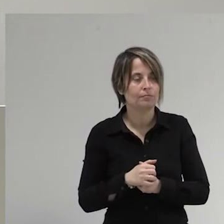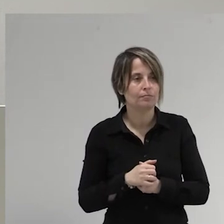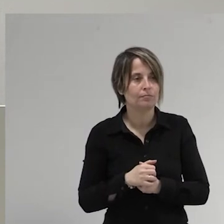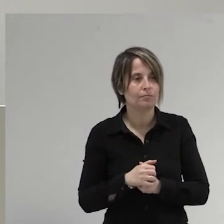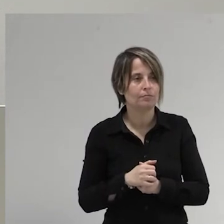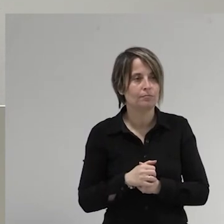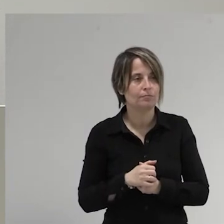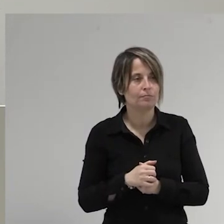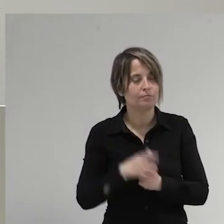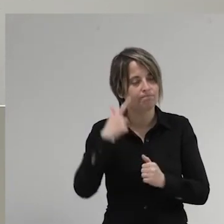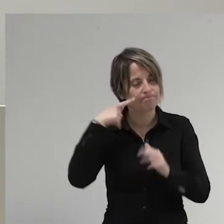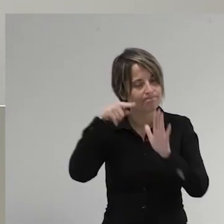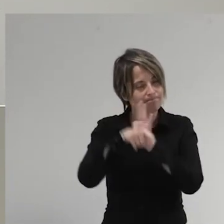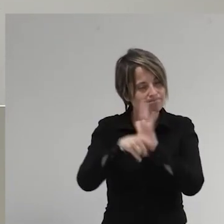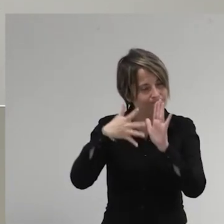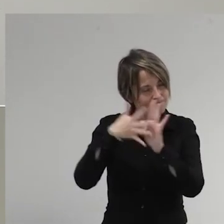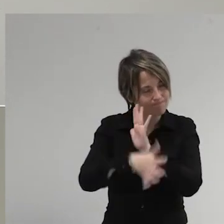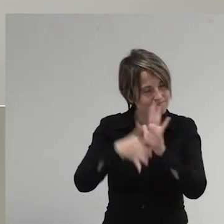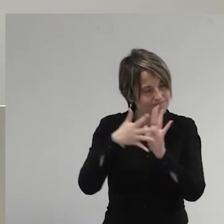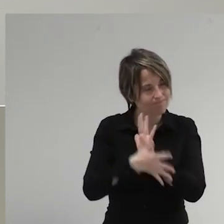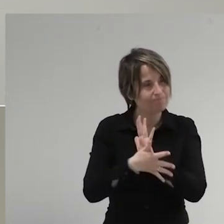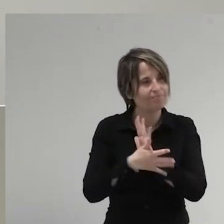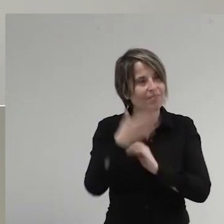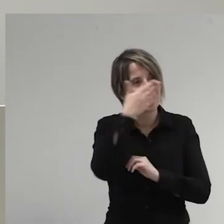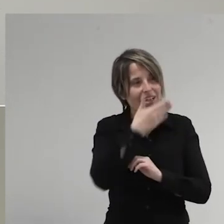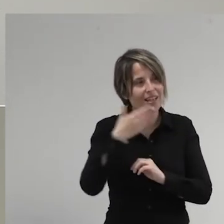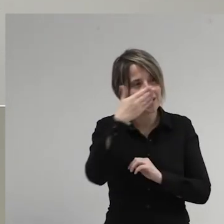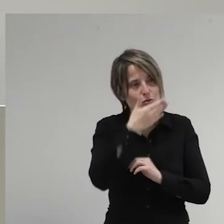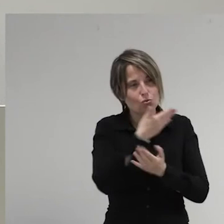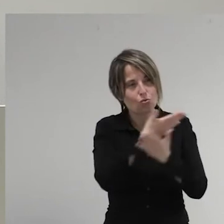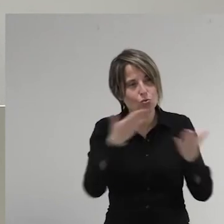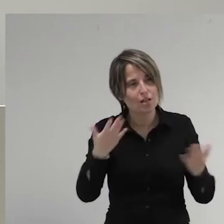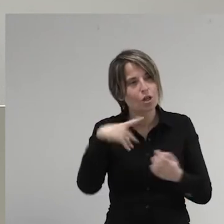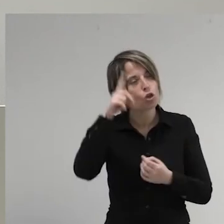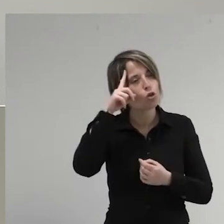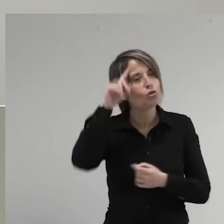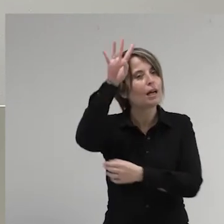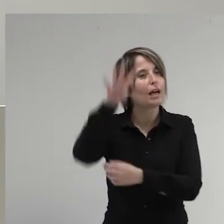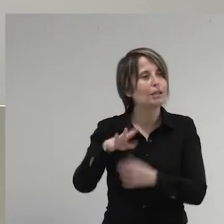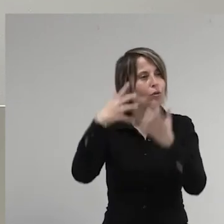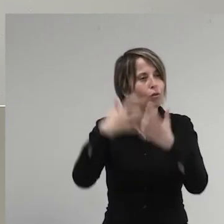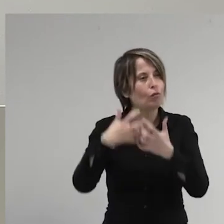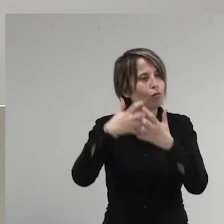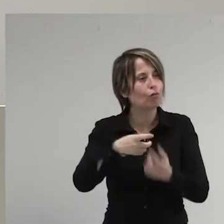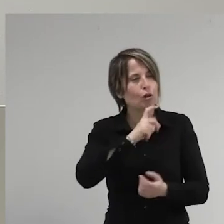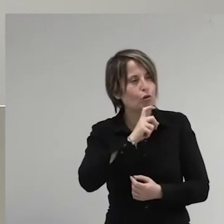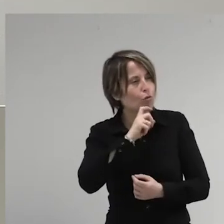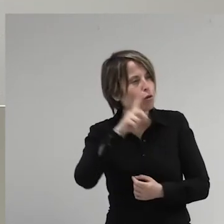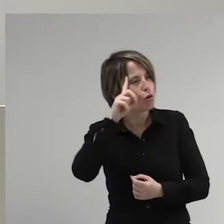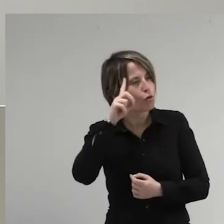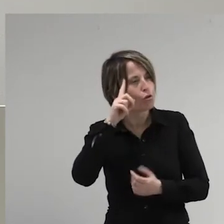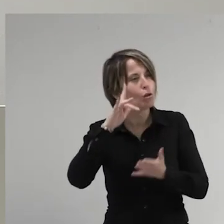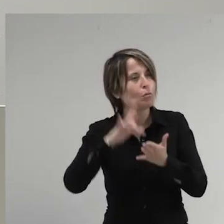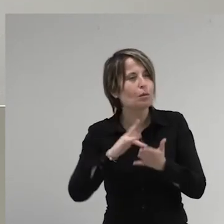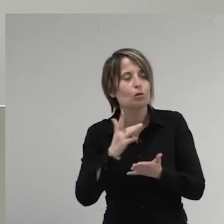Expongo un poco más cómo tú ves lo de las escuelas, porque no sé cómo en Cataluña, aquí, ese caso de los